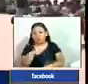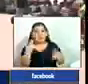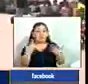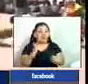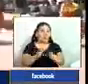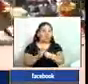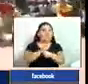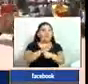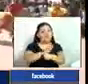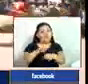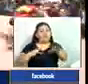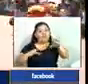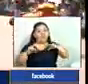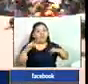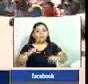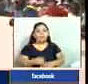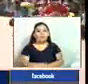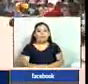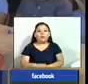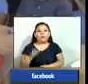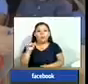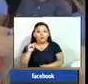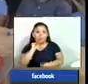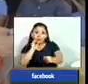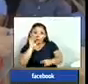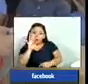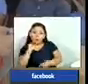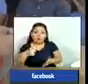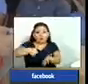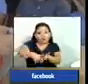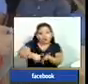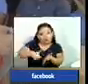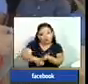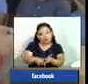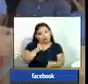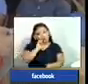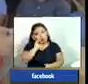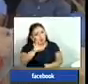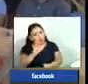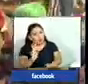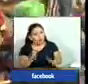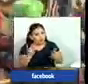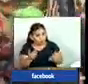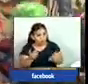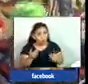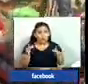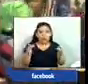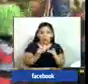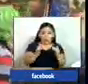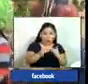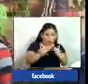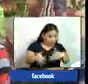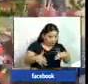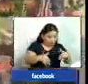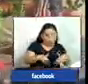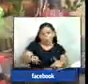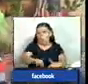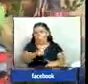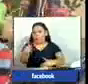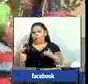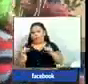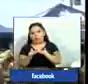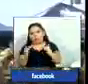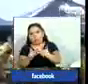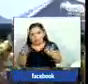positivo a COVID-19 Las autoridades municipales aseguran que así como esta otras actividades que